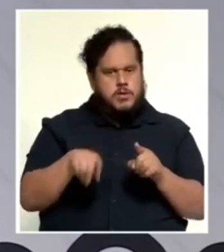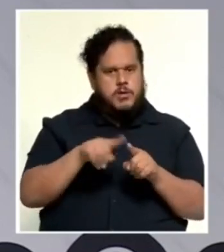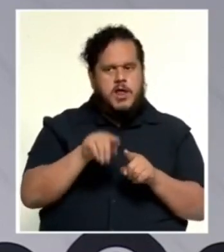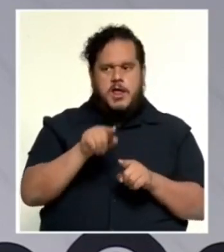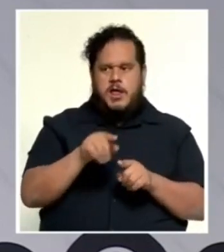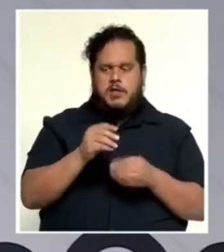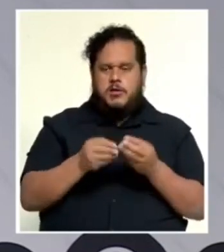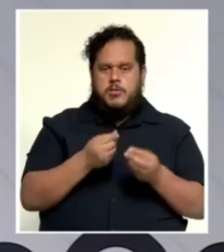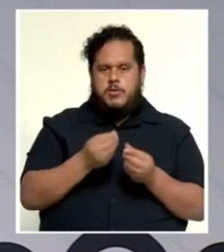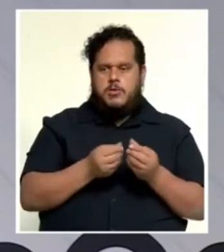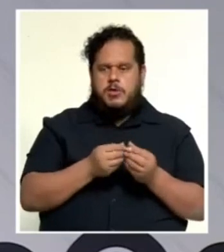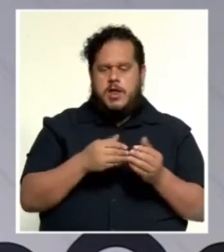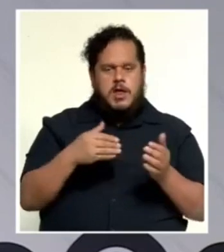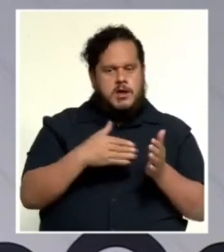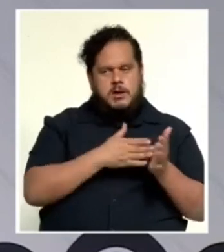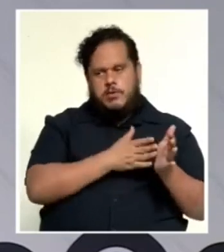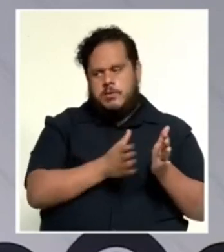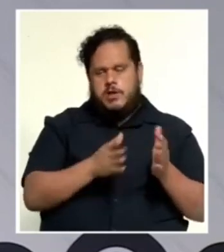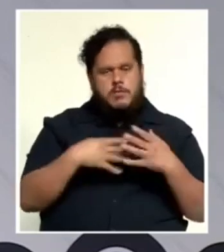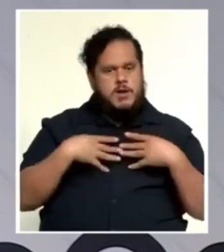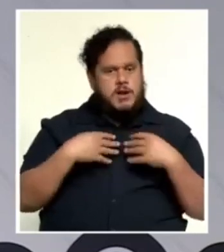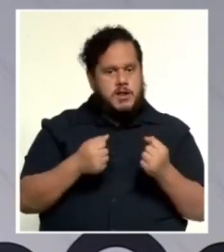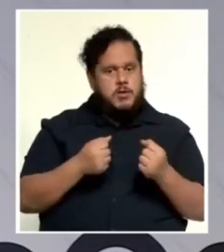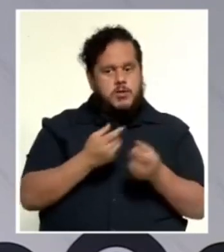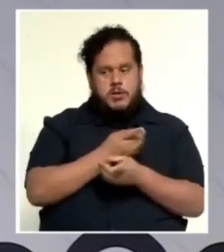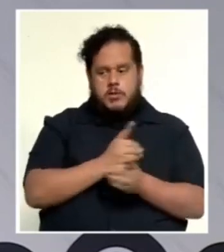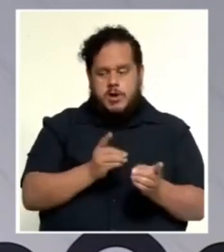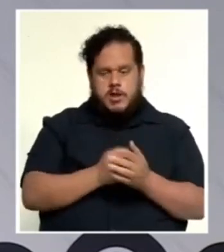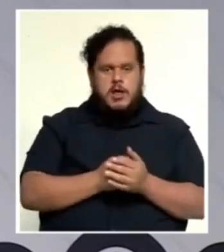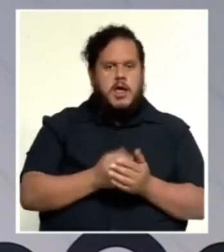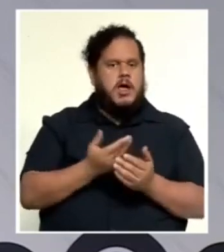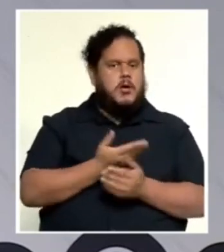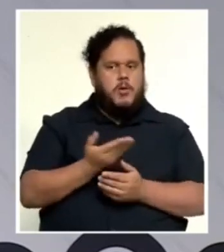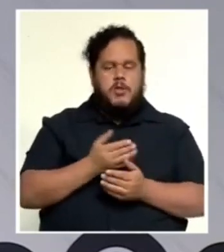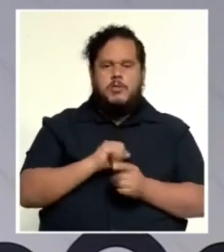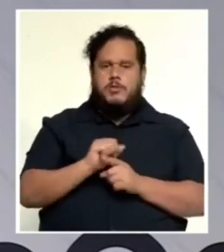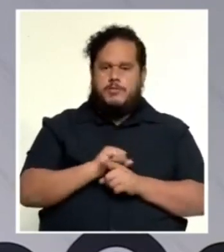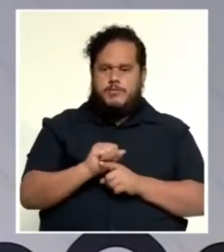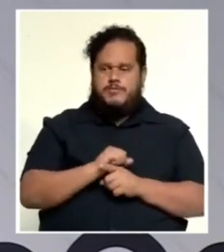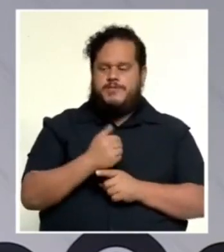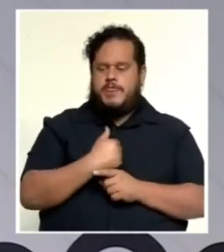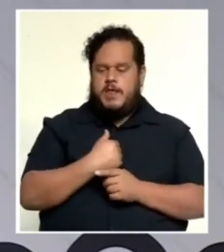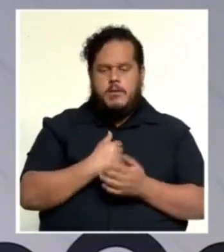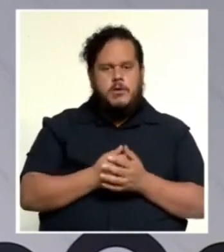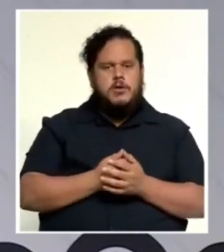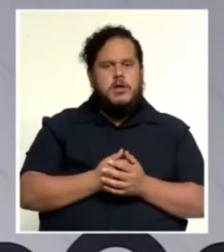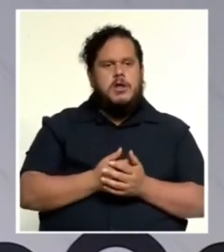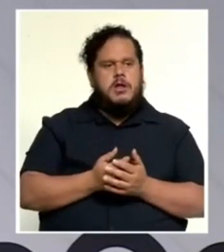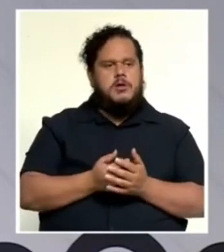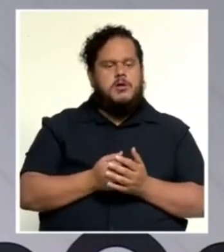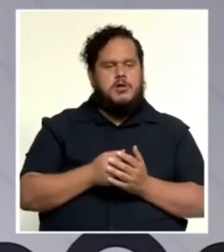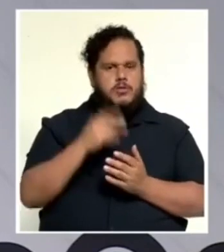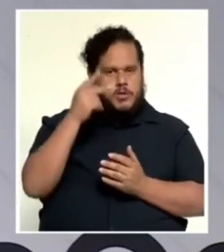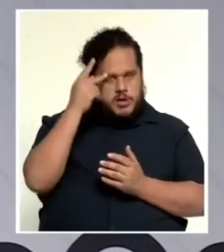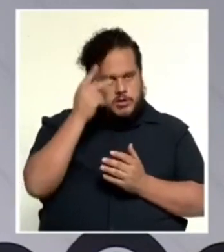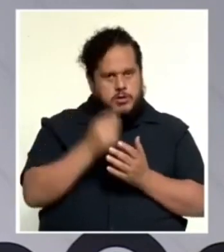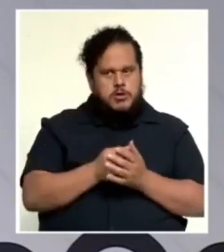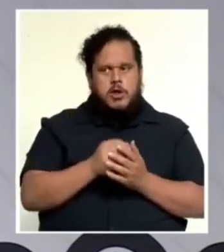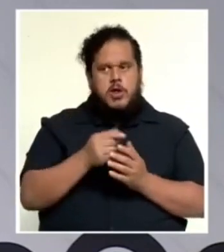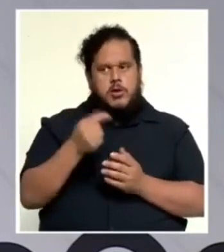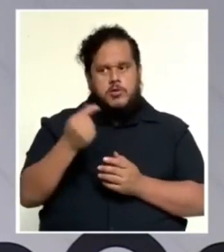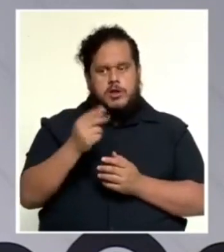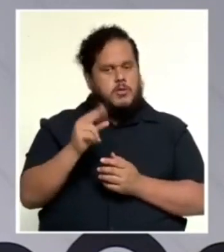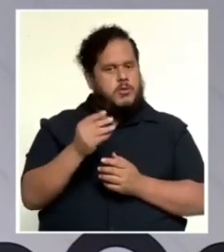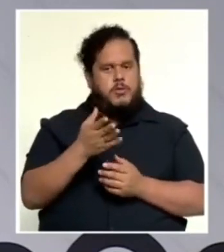genera también repercusiones para la salud democrática en cuanto a que prácticamente tendremos lo que se denomina, y los politólogos, Gustavo no me dejará